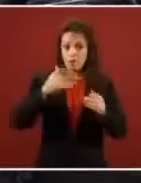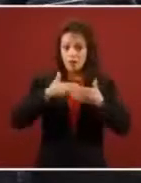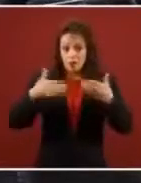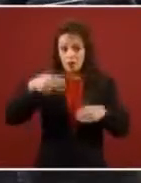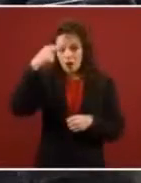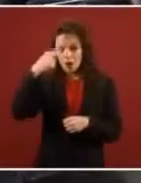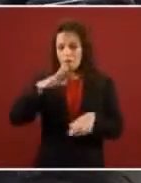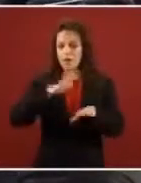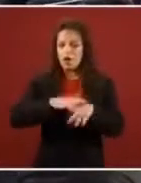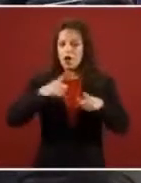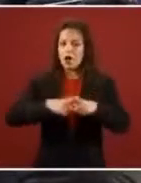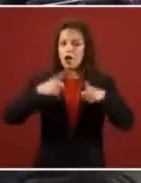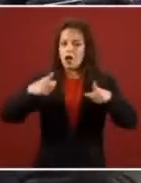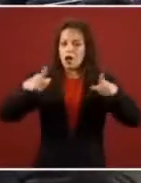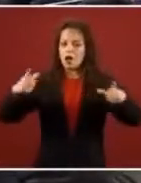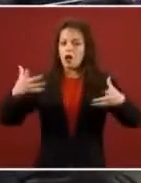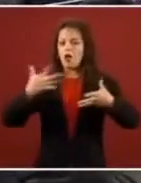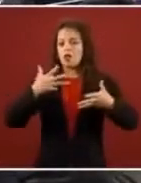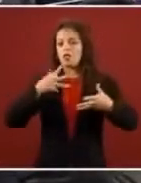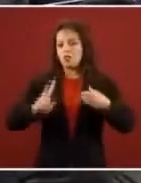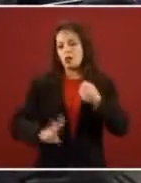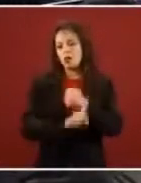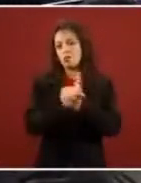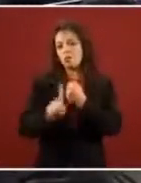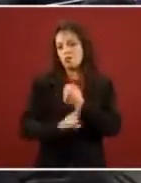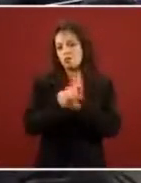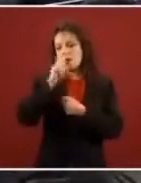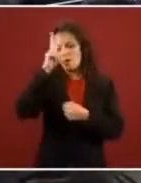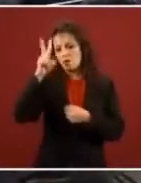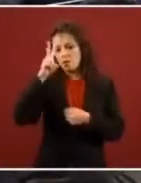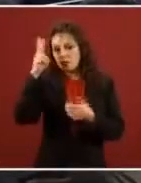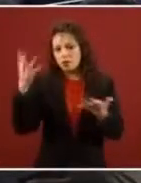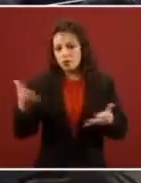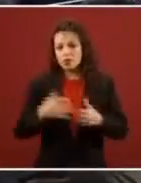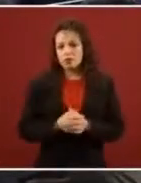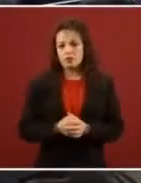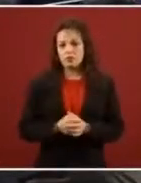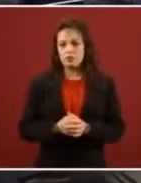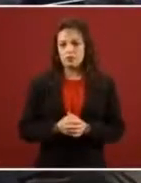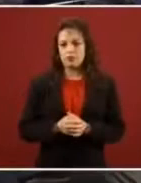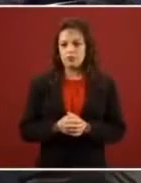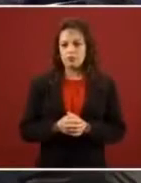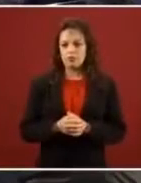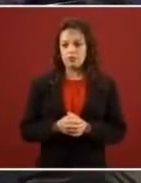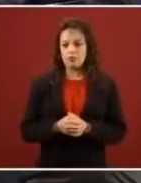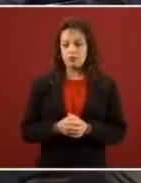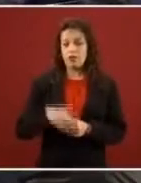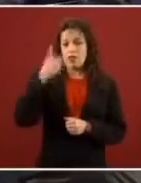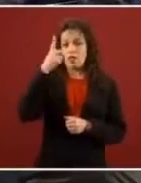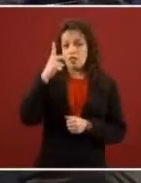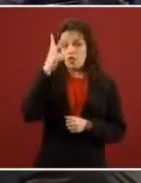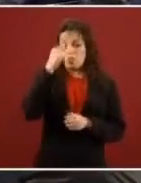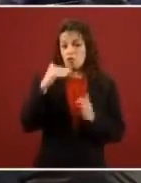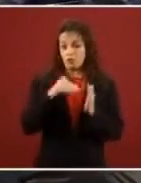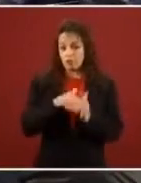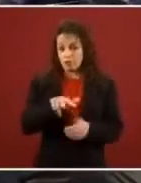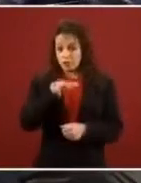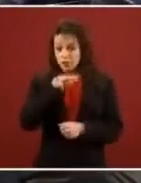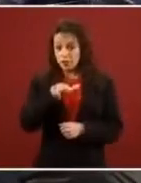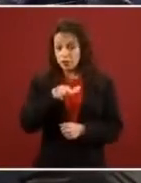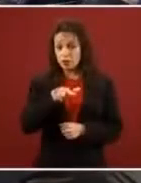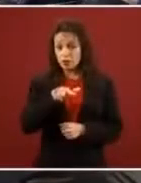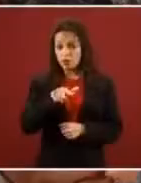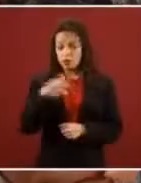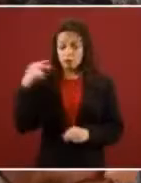y usted es el presidente con las peores cifras de criminalidad desde la Revolución. De diciembre del 2018